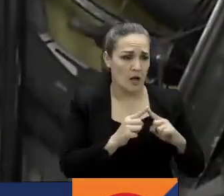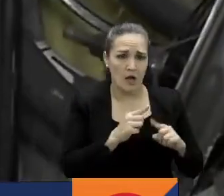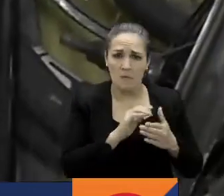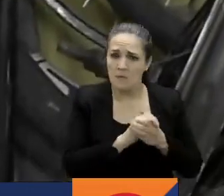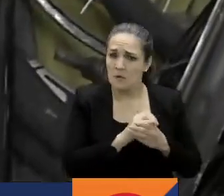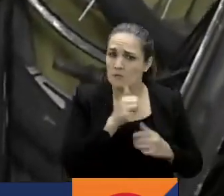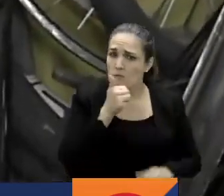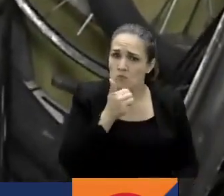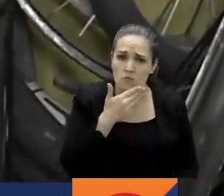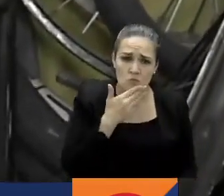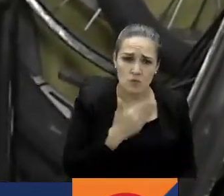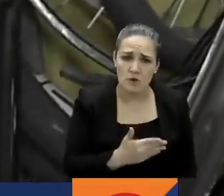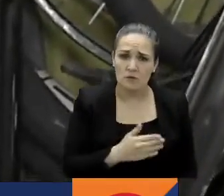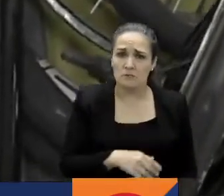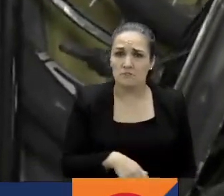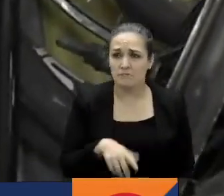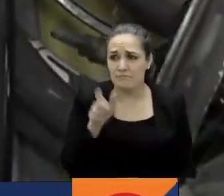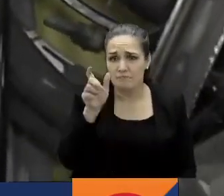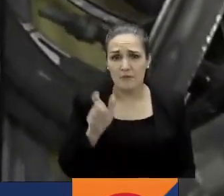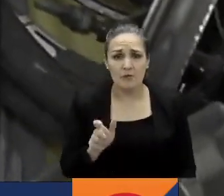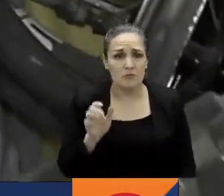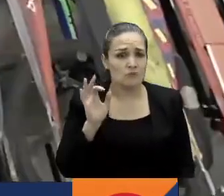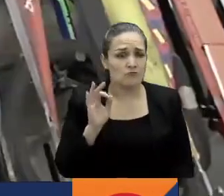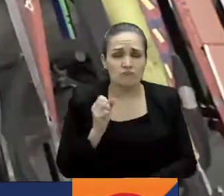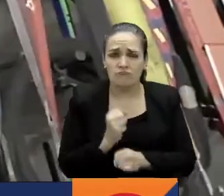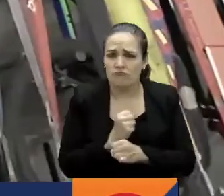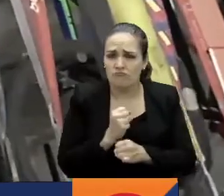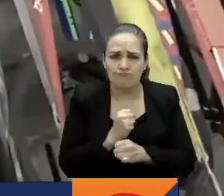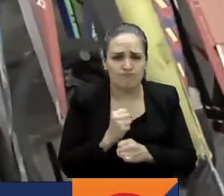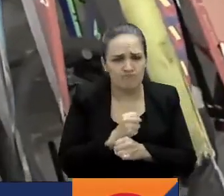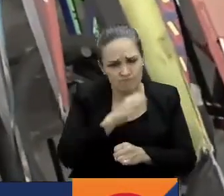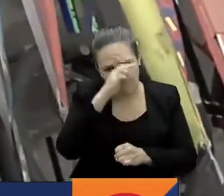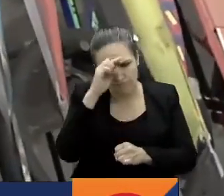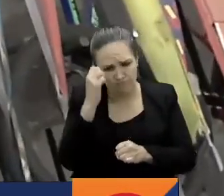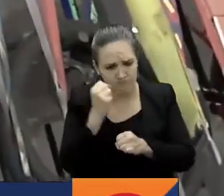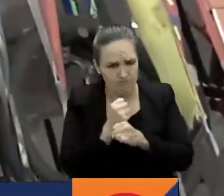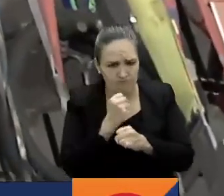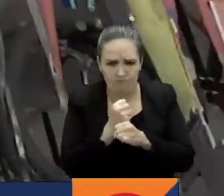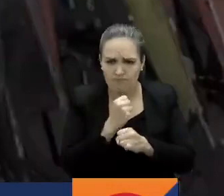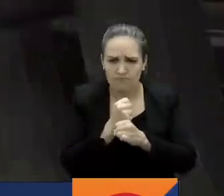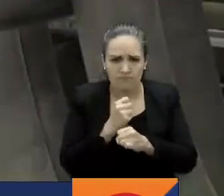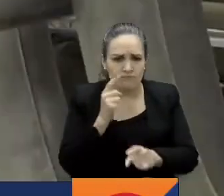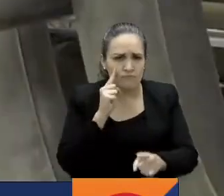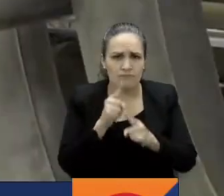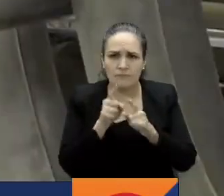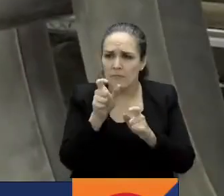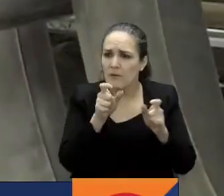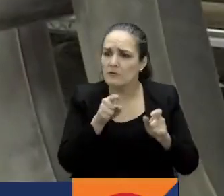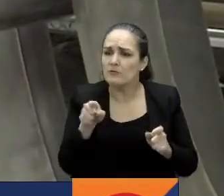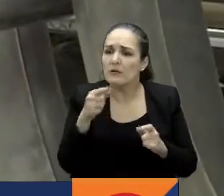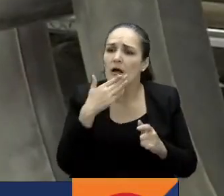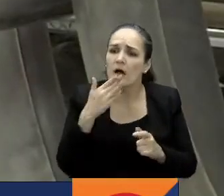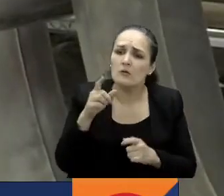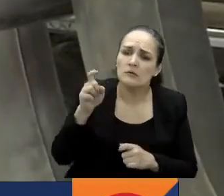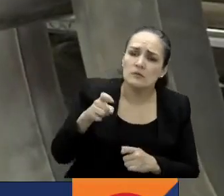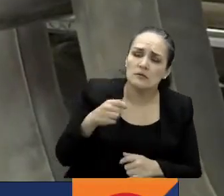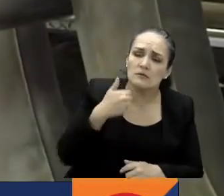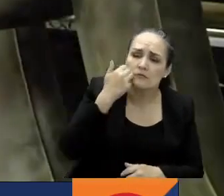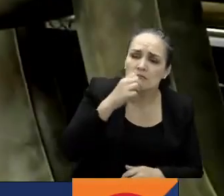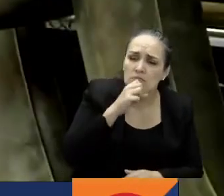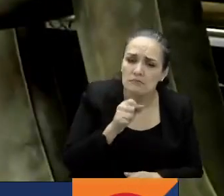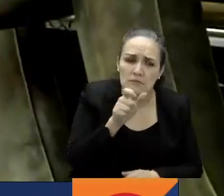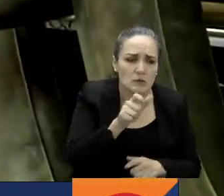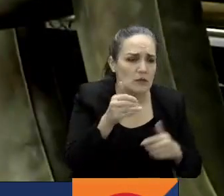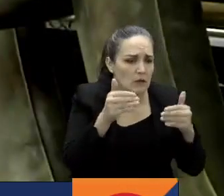Una persona que toda su vida se dedicó a trabajar por las personas más necesitadas, los adultos mayores,